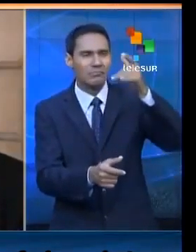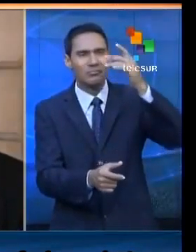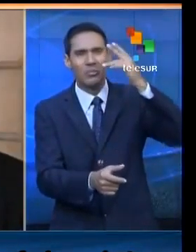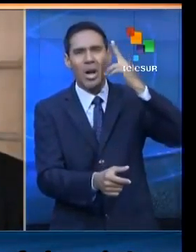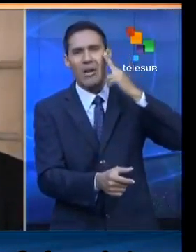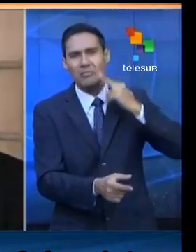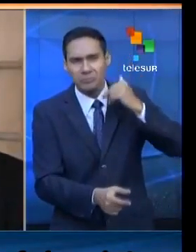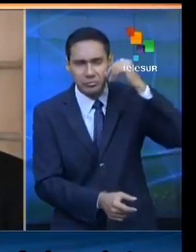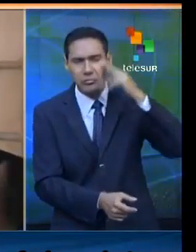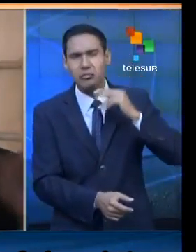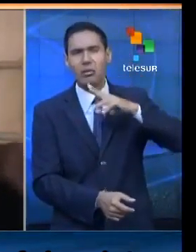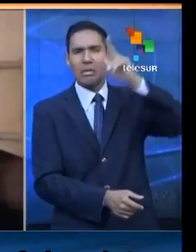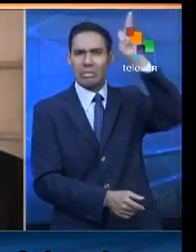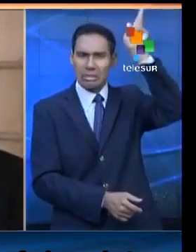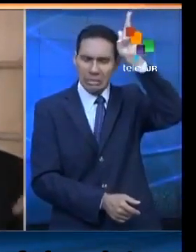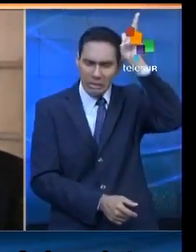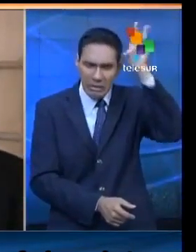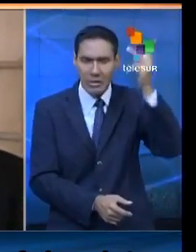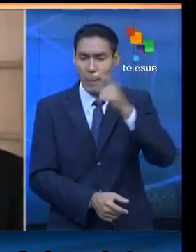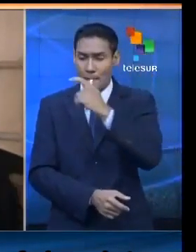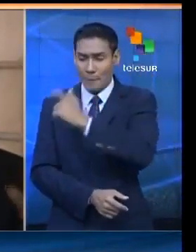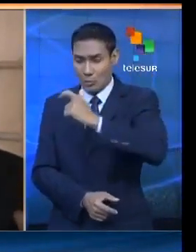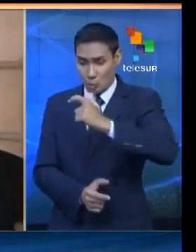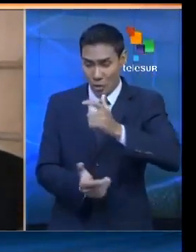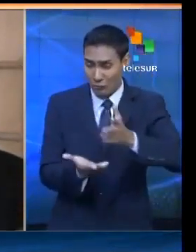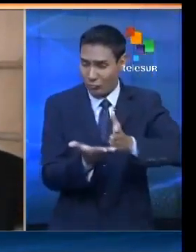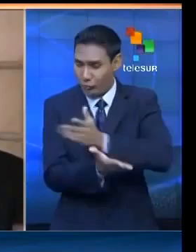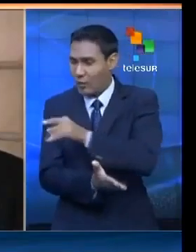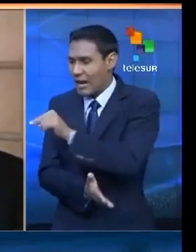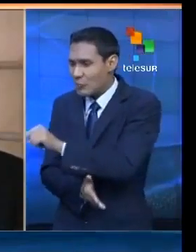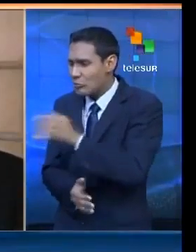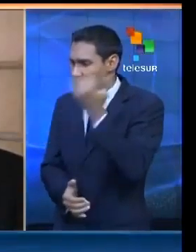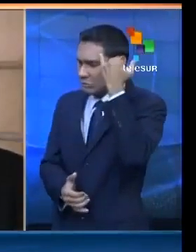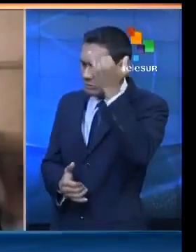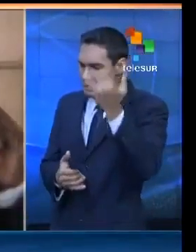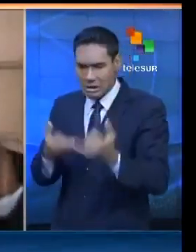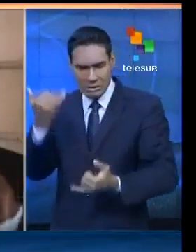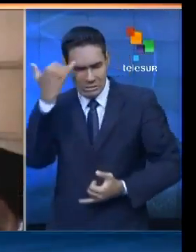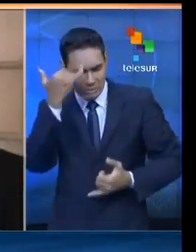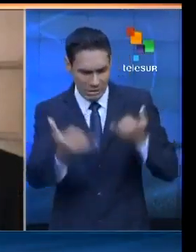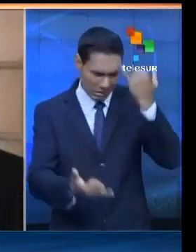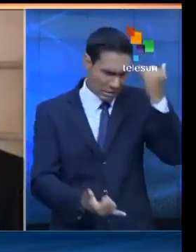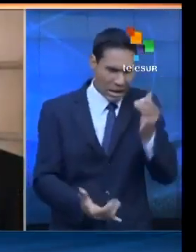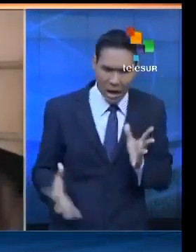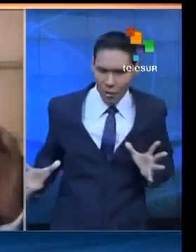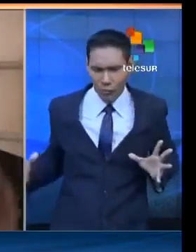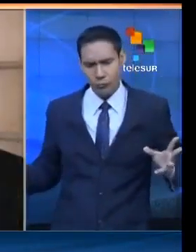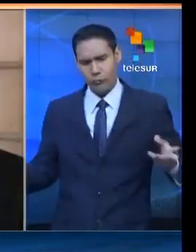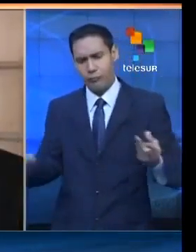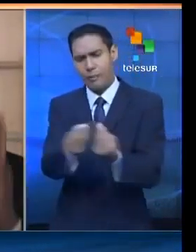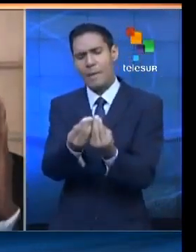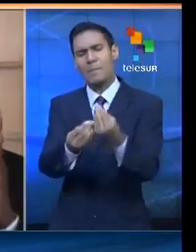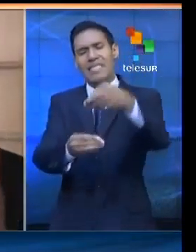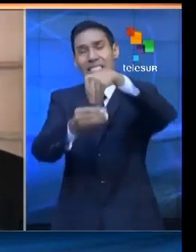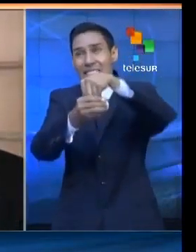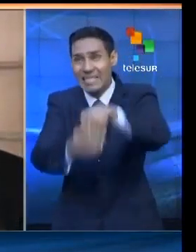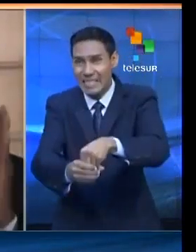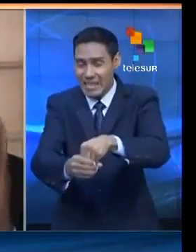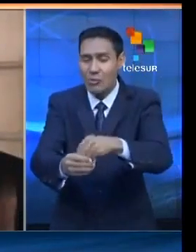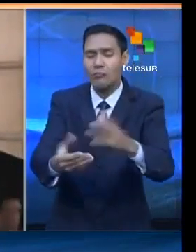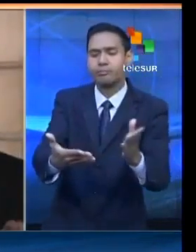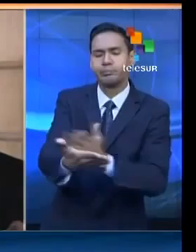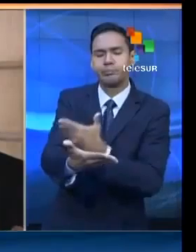poblaciones indígenas, de la gente marginada y las mujeres del país y las incluya dentro de la agenda